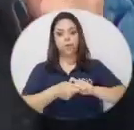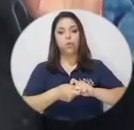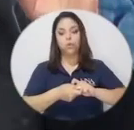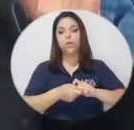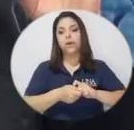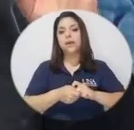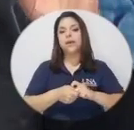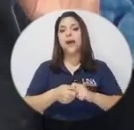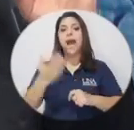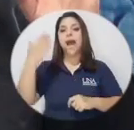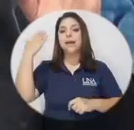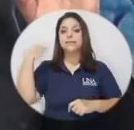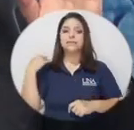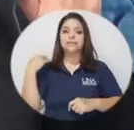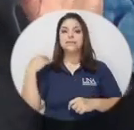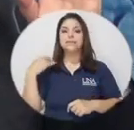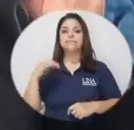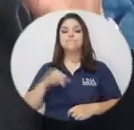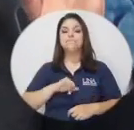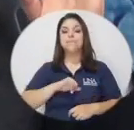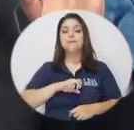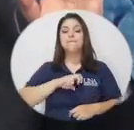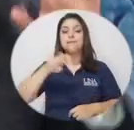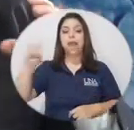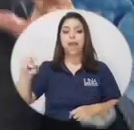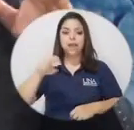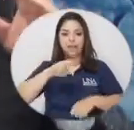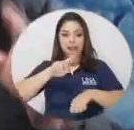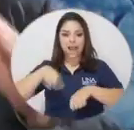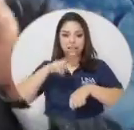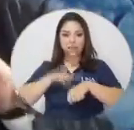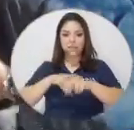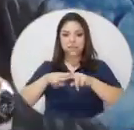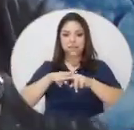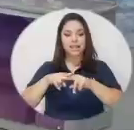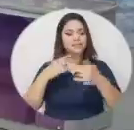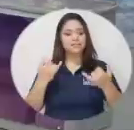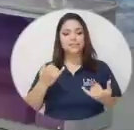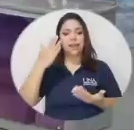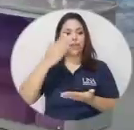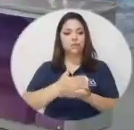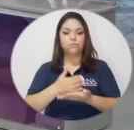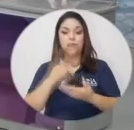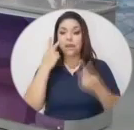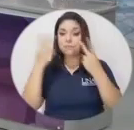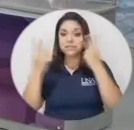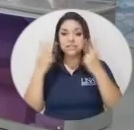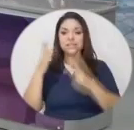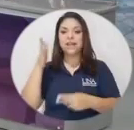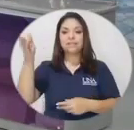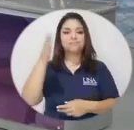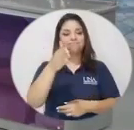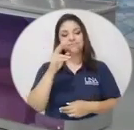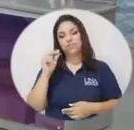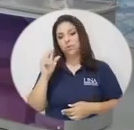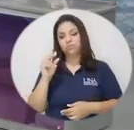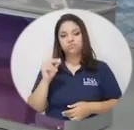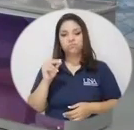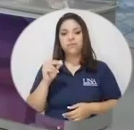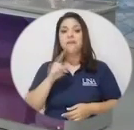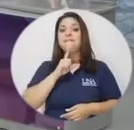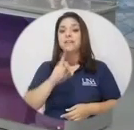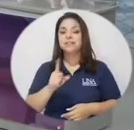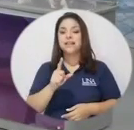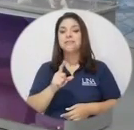viaje clásico en tren no se hace o no se va a hacer hasta ahora. La visita tan fuerte no, porque se visita solo ciertos lugares